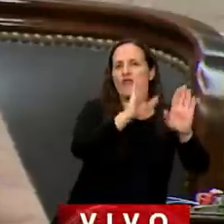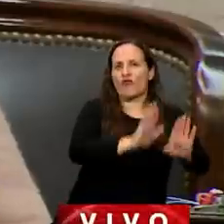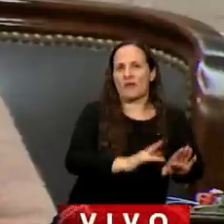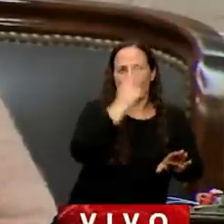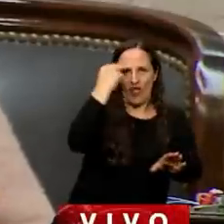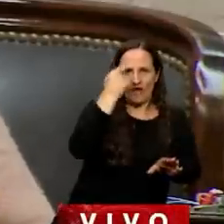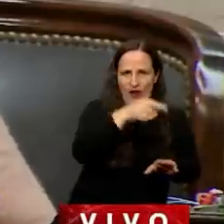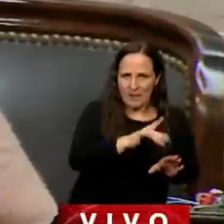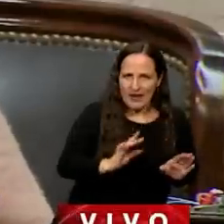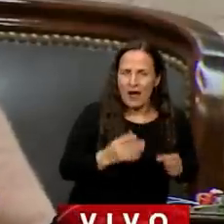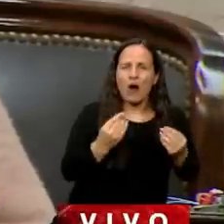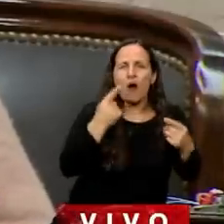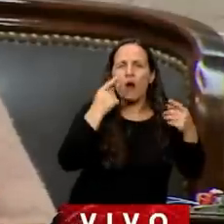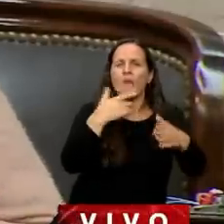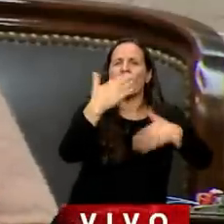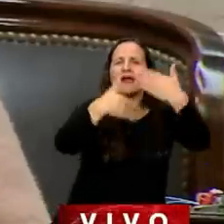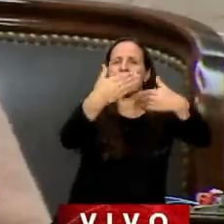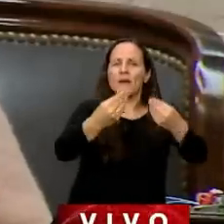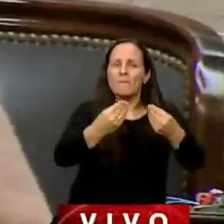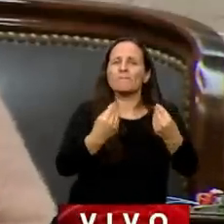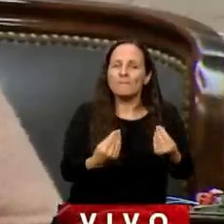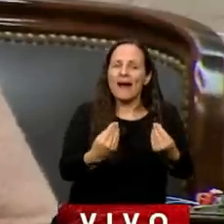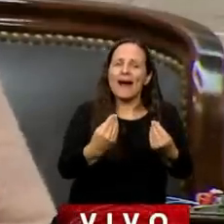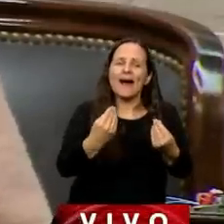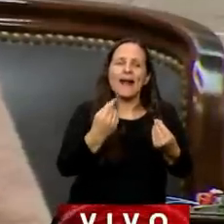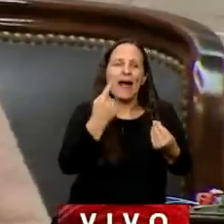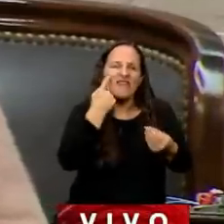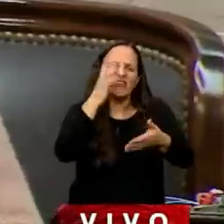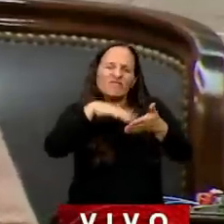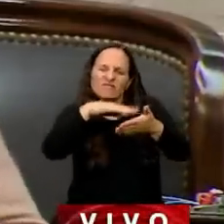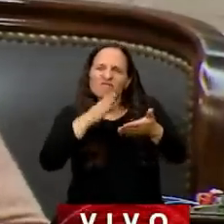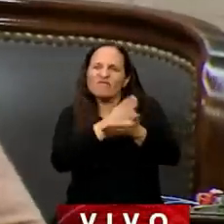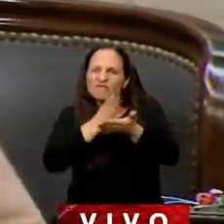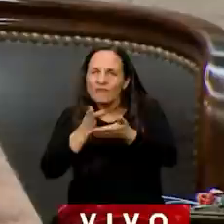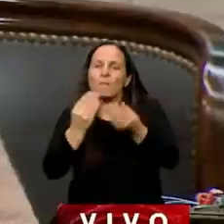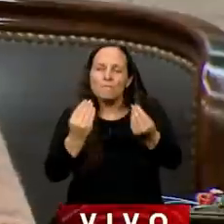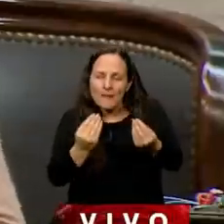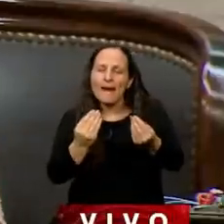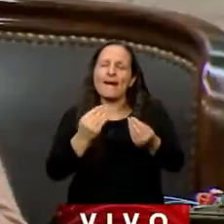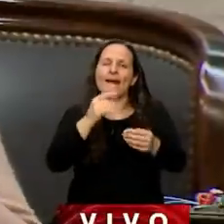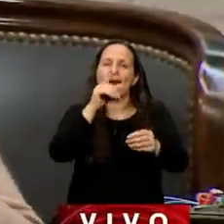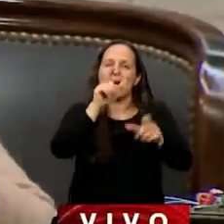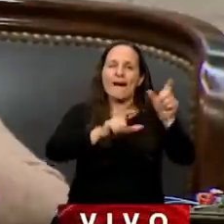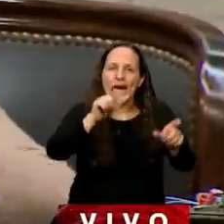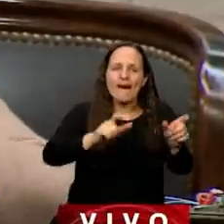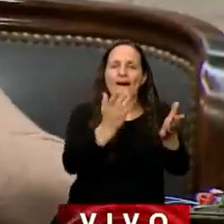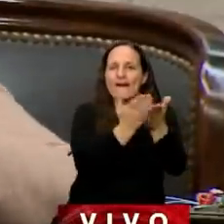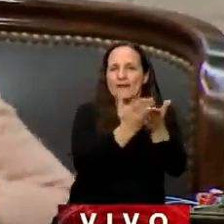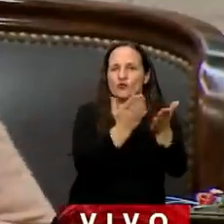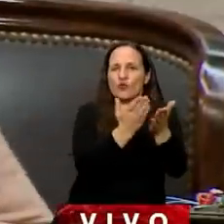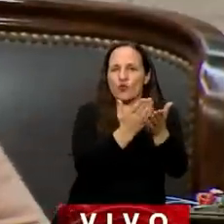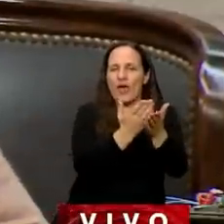enfermería para el desarrollo de ciclos de contemplación curricular que les permita a los